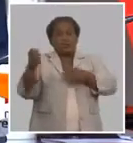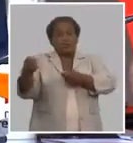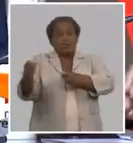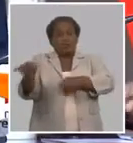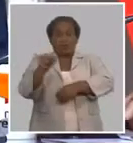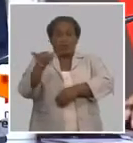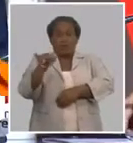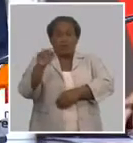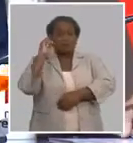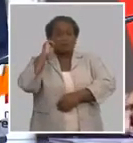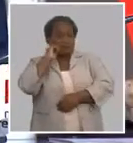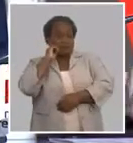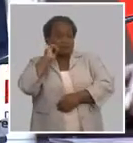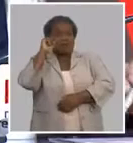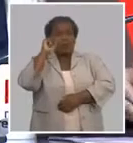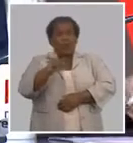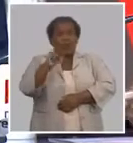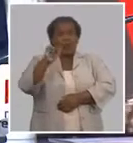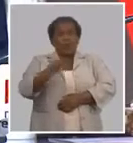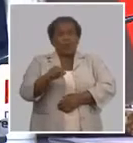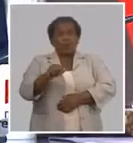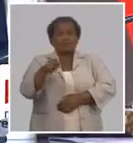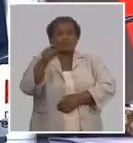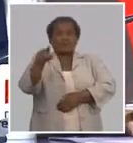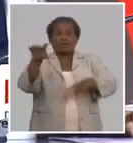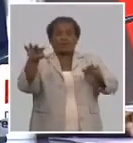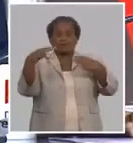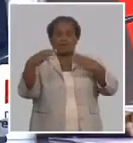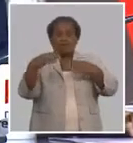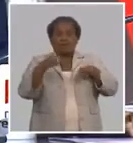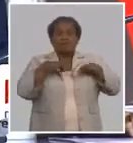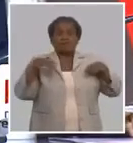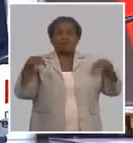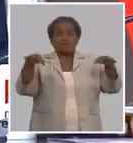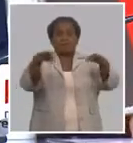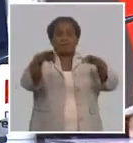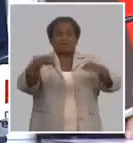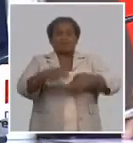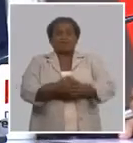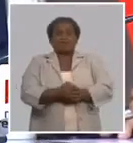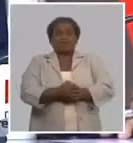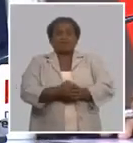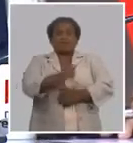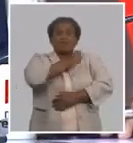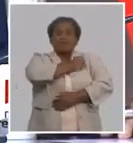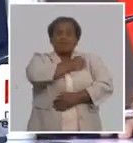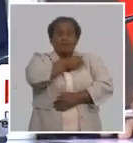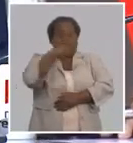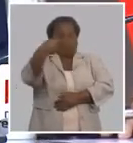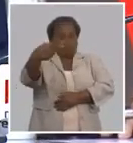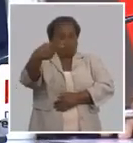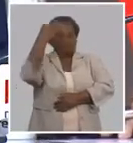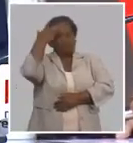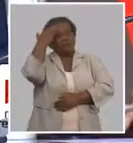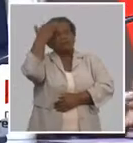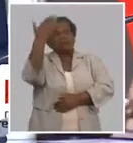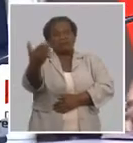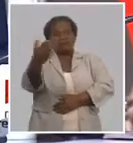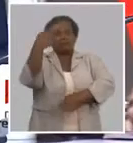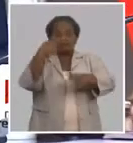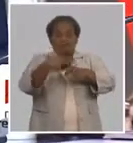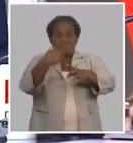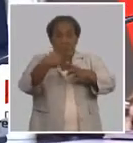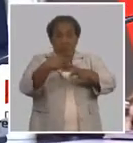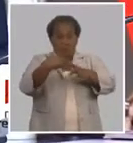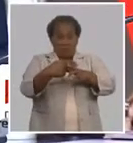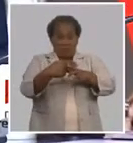que en el día de hoy prestan atención a esta mesa redonda queremos agradecer en nombre de nuestro